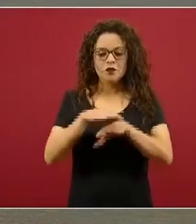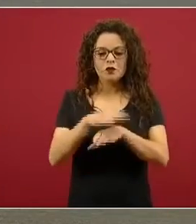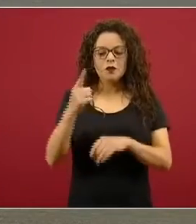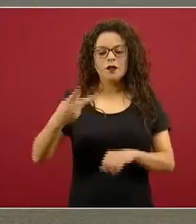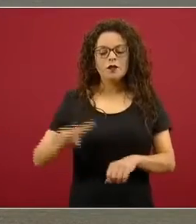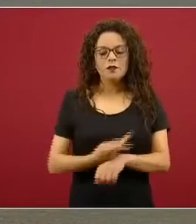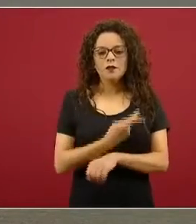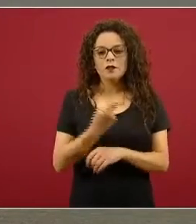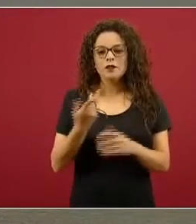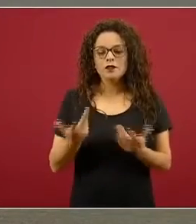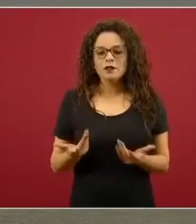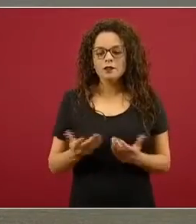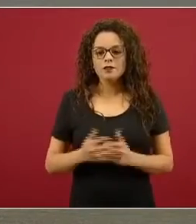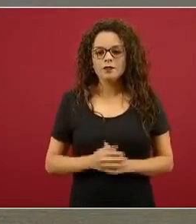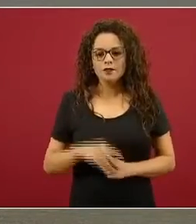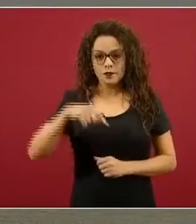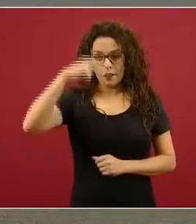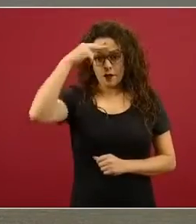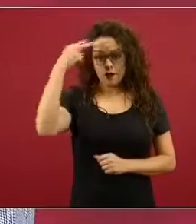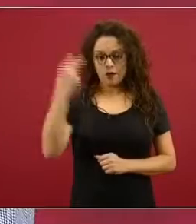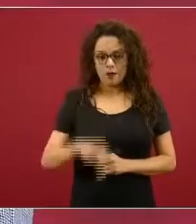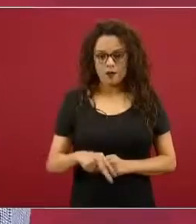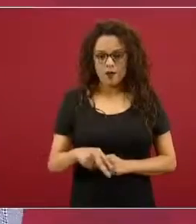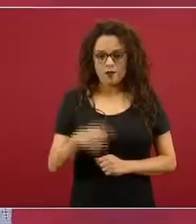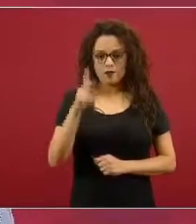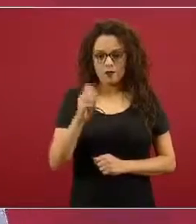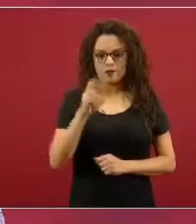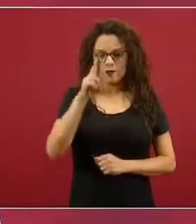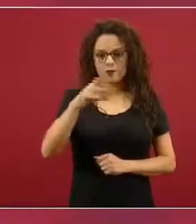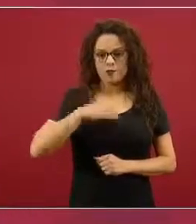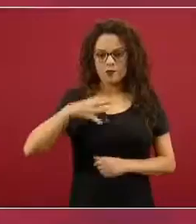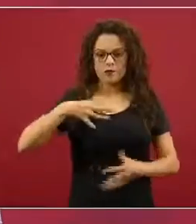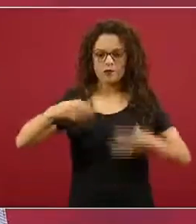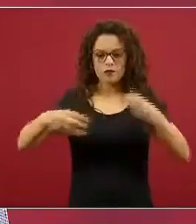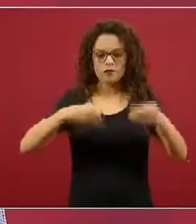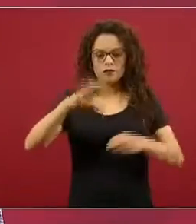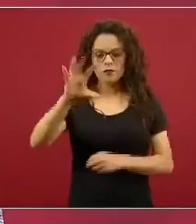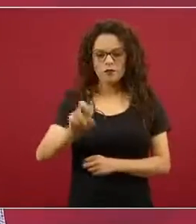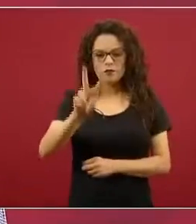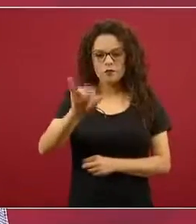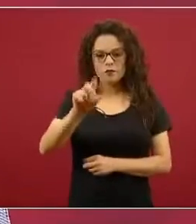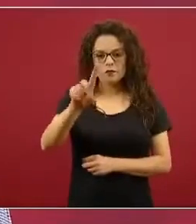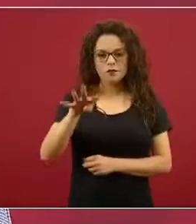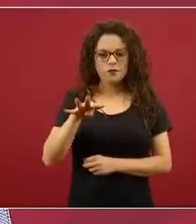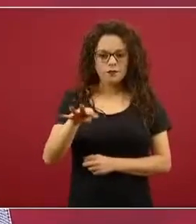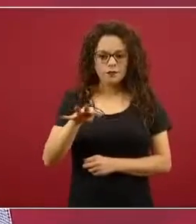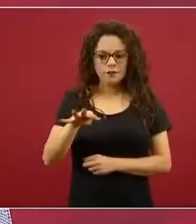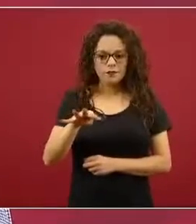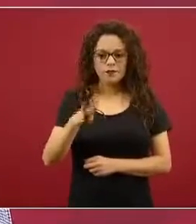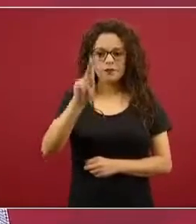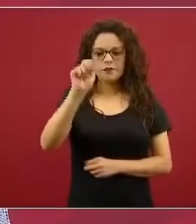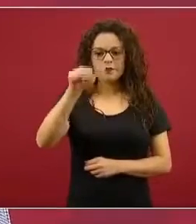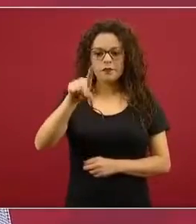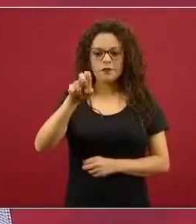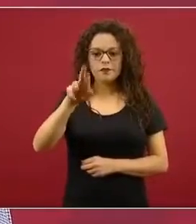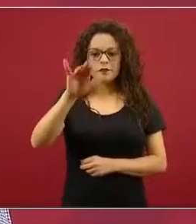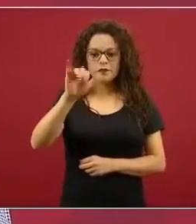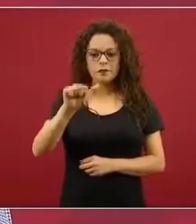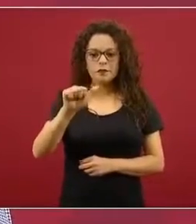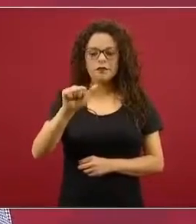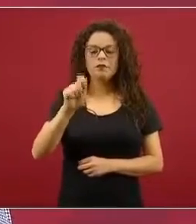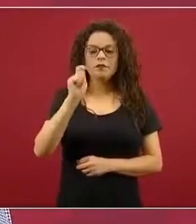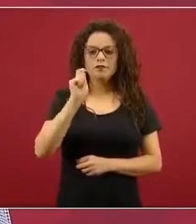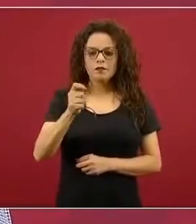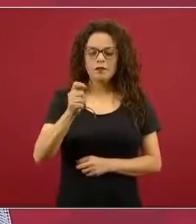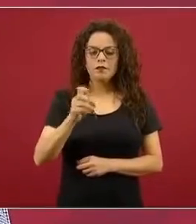lo que está ocurriendo en México por la epidemia de COVID-19, la pandemia ocasionada por el